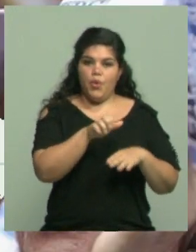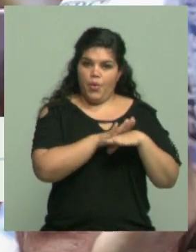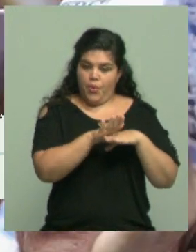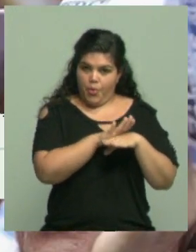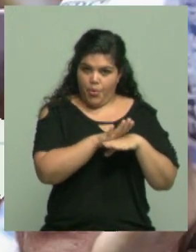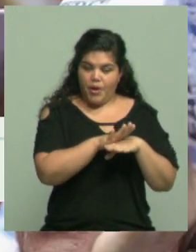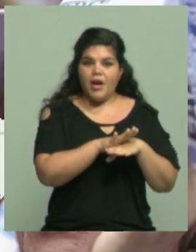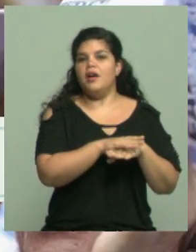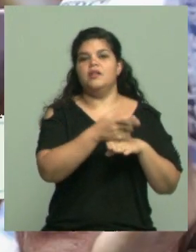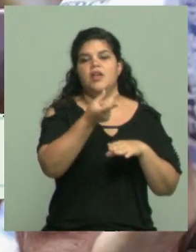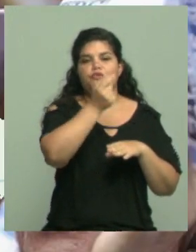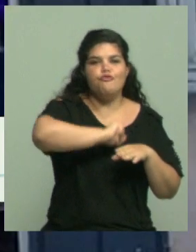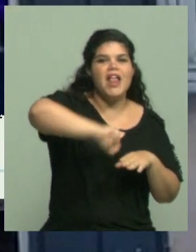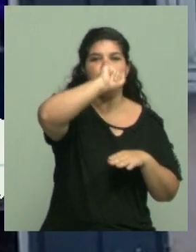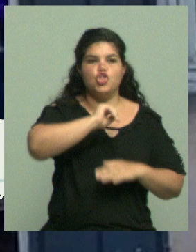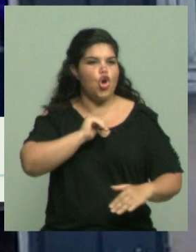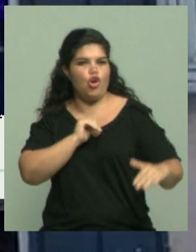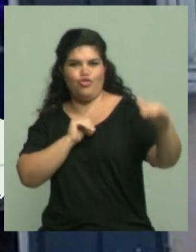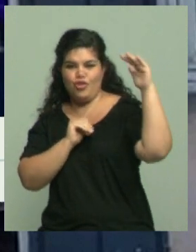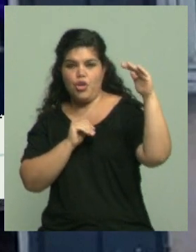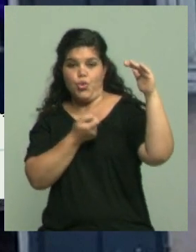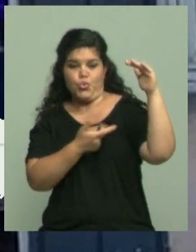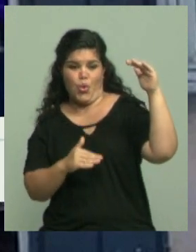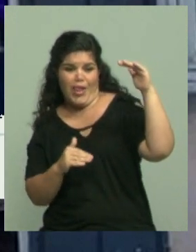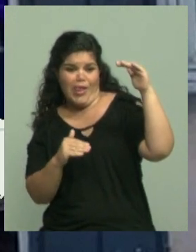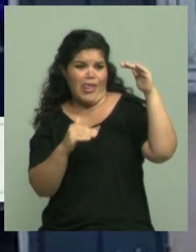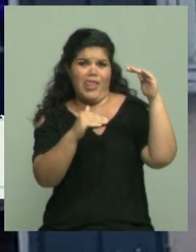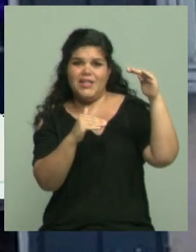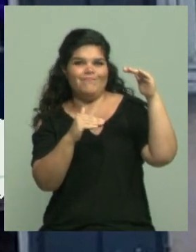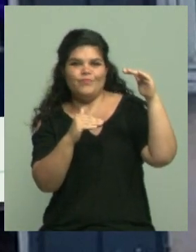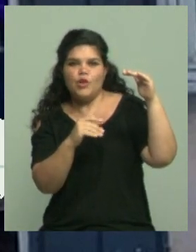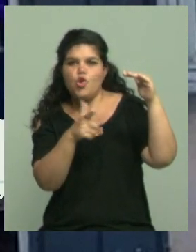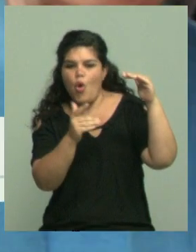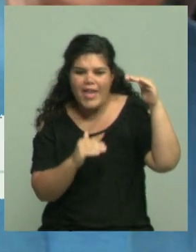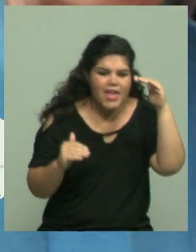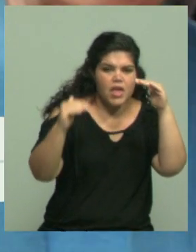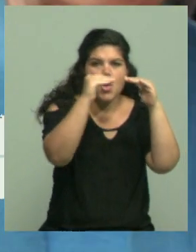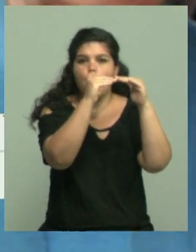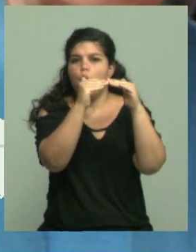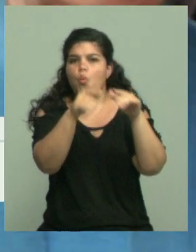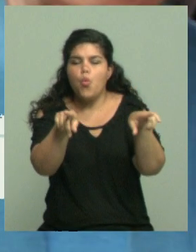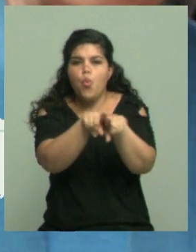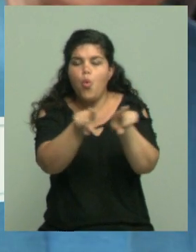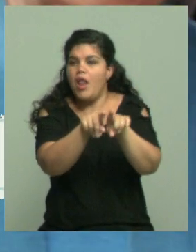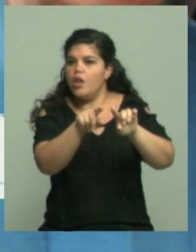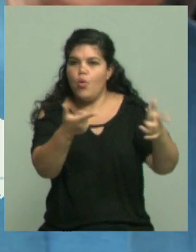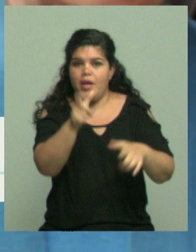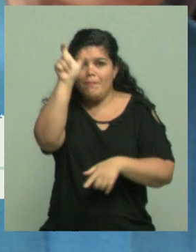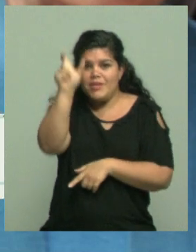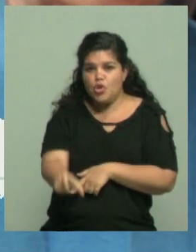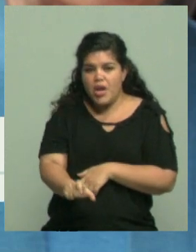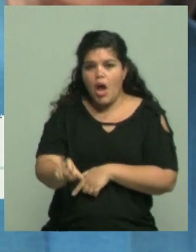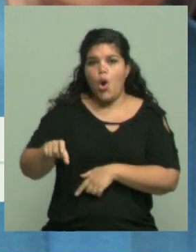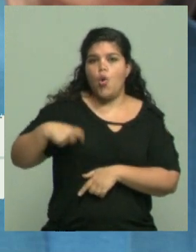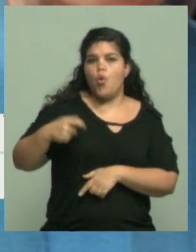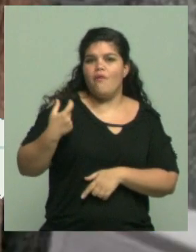existir. Digo, 900.000 pesos es mucho, ¿no? Para un jubilado, que es, digamos, lo que en promedio gasta. Estamos hablando de un jubilado, ni siquiera